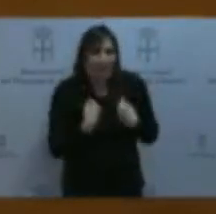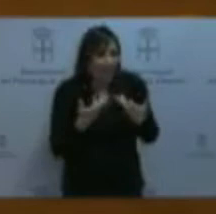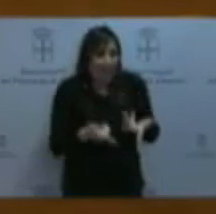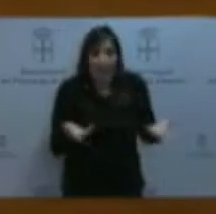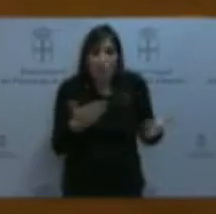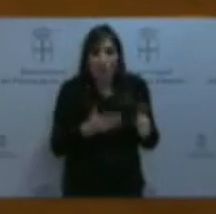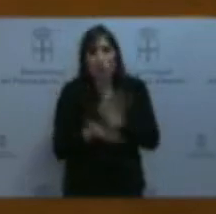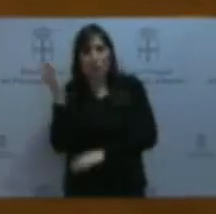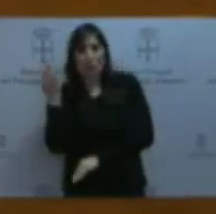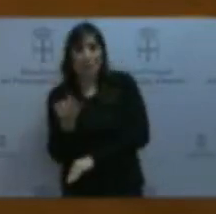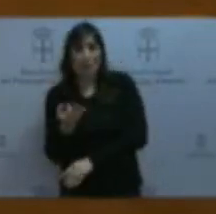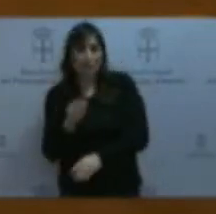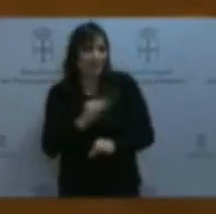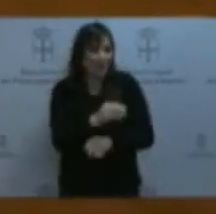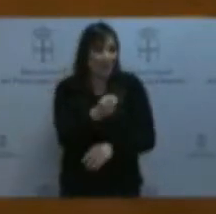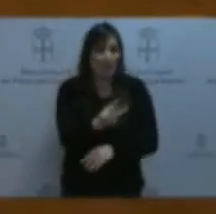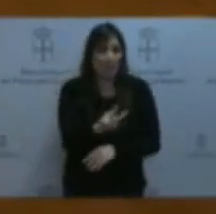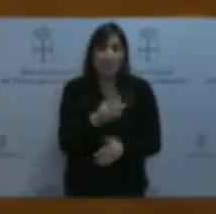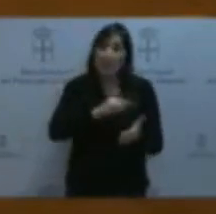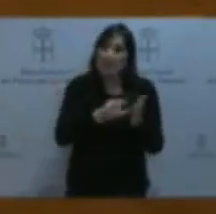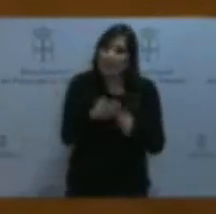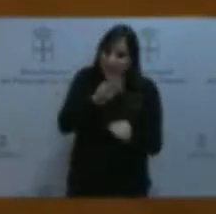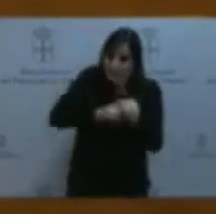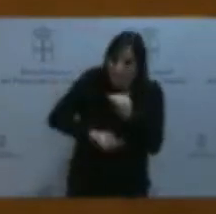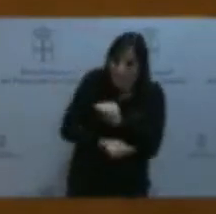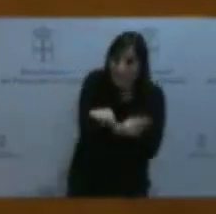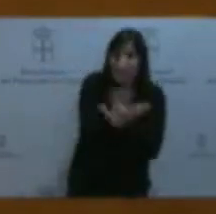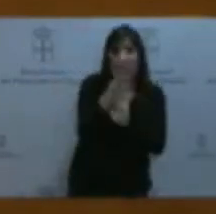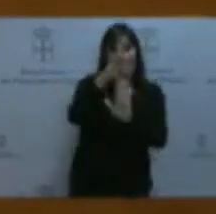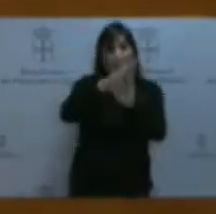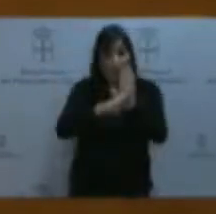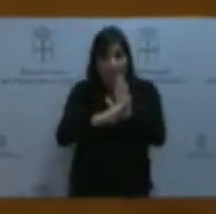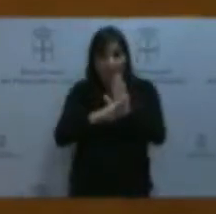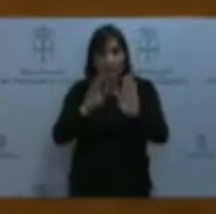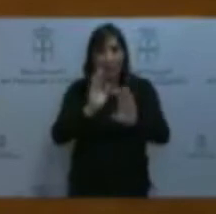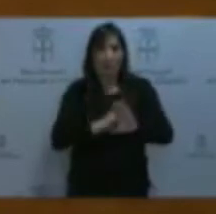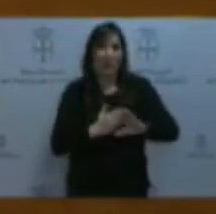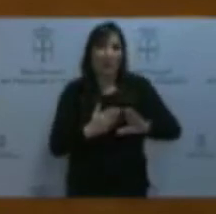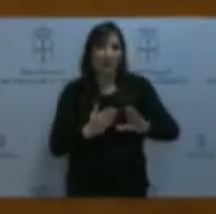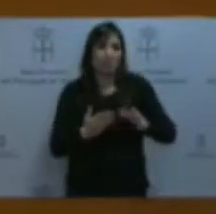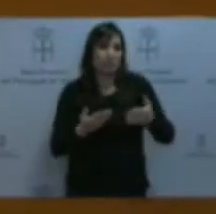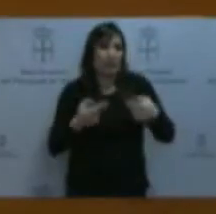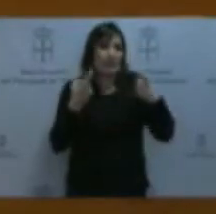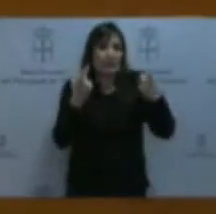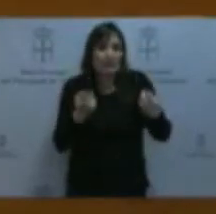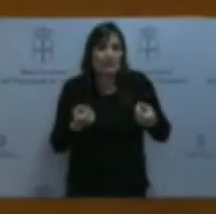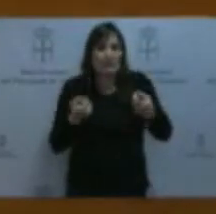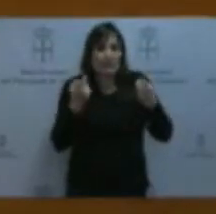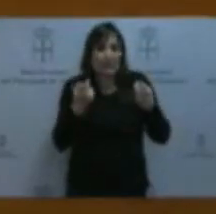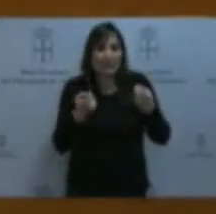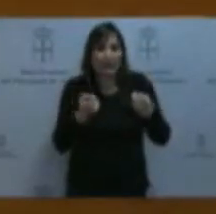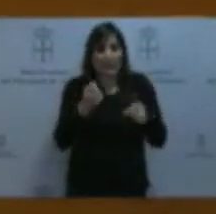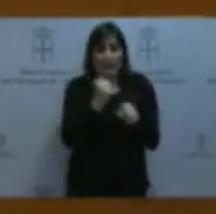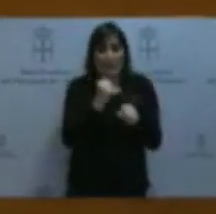sin una sola medida que ponga freno pues a la normalización de la precariedad que asistimos en este país,